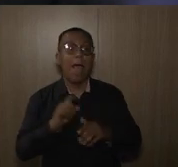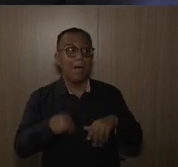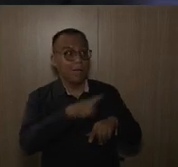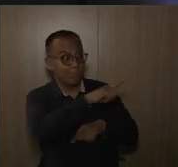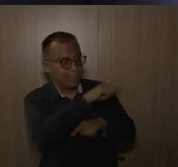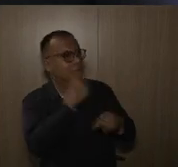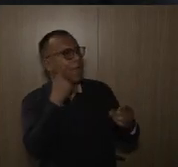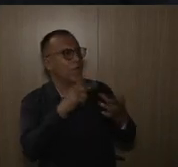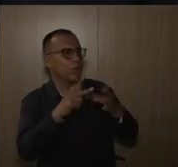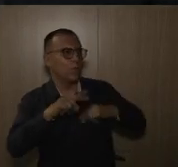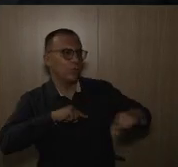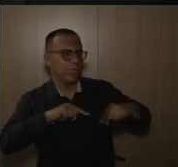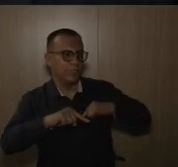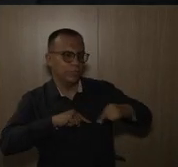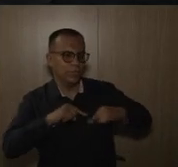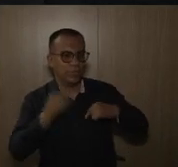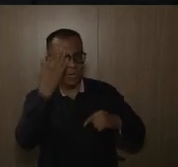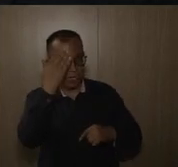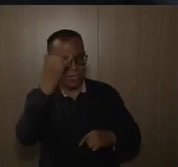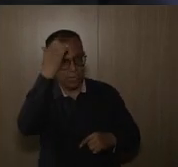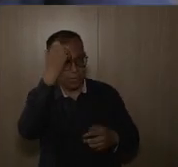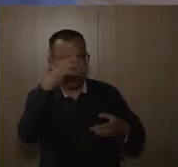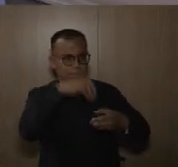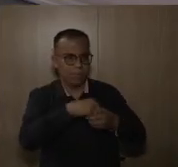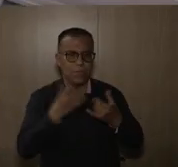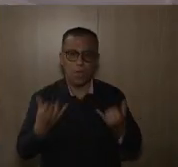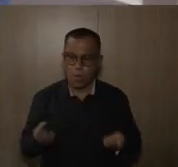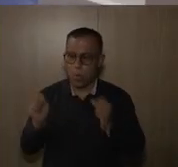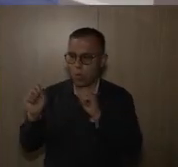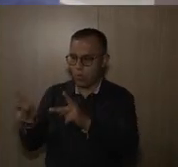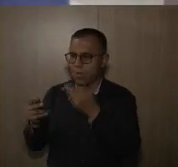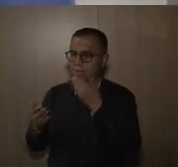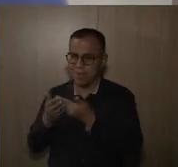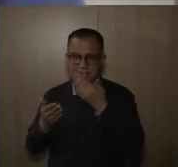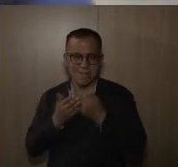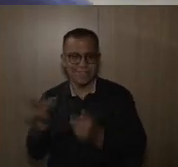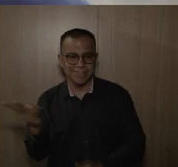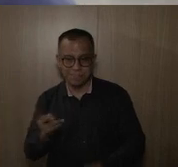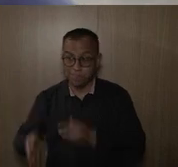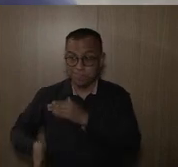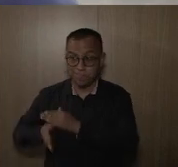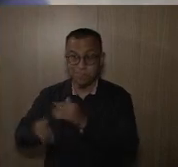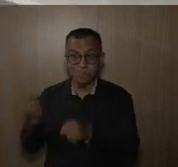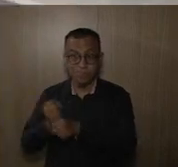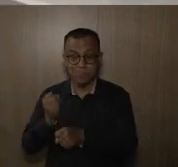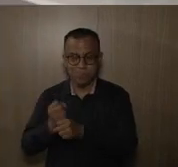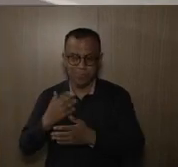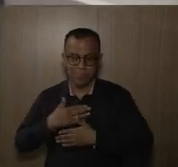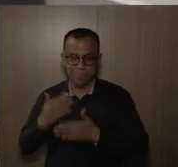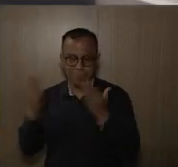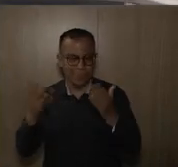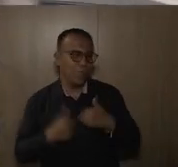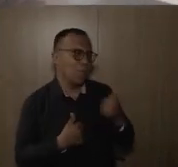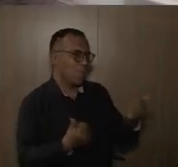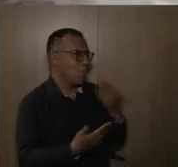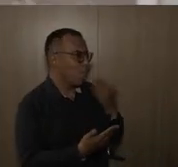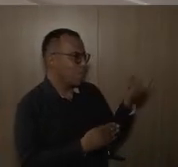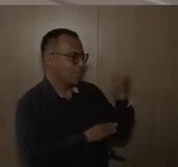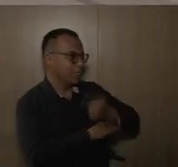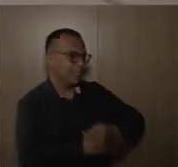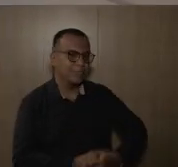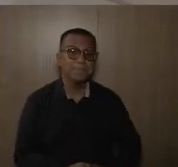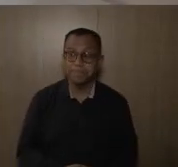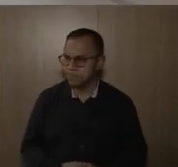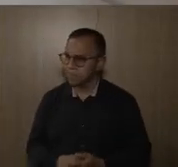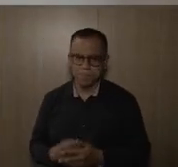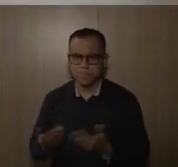registro calificado de visitas con Luis Bernardo. Bueno, nos vamos por Luis. Muchas gracias, continúen trabajando y felicitaciones. Gracias, buen día. Bueno, nos vamos por Luis. Yo